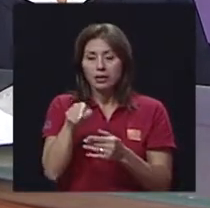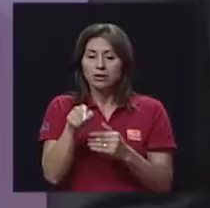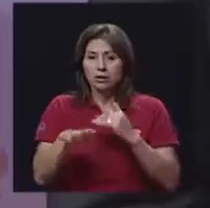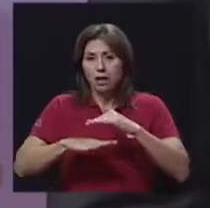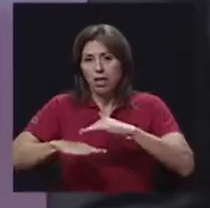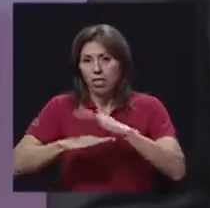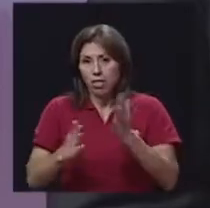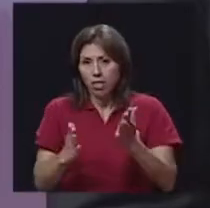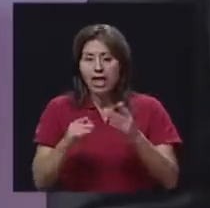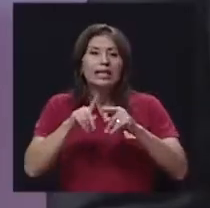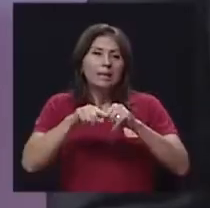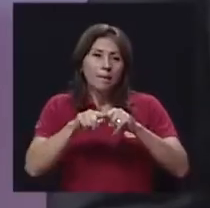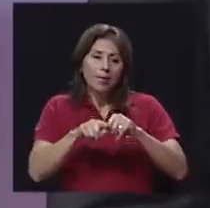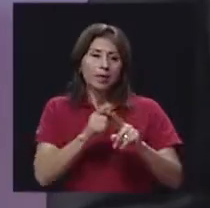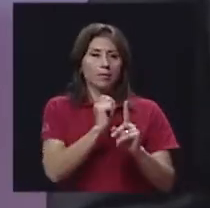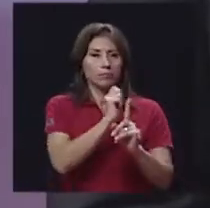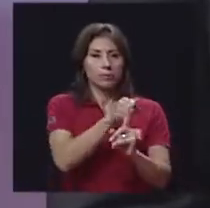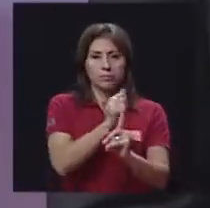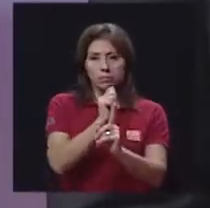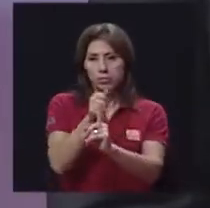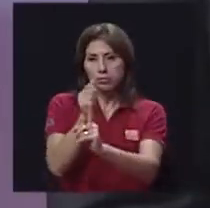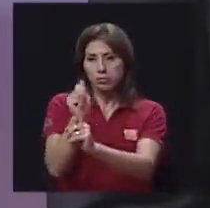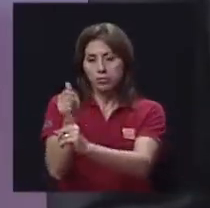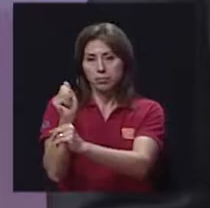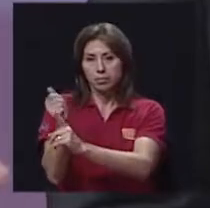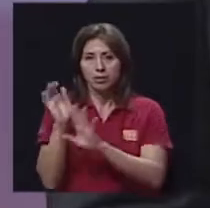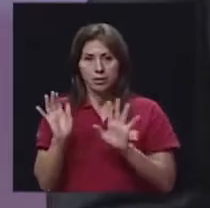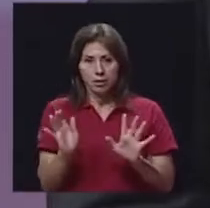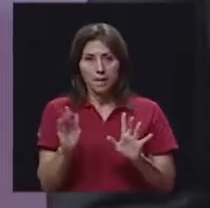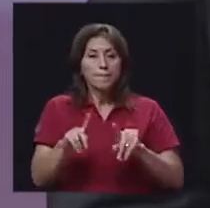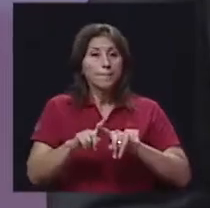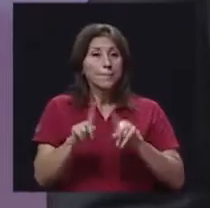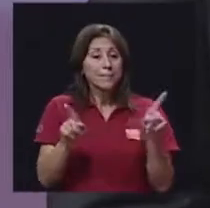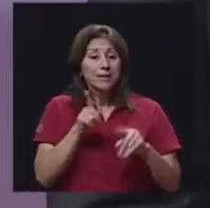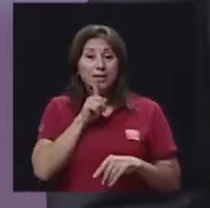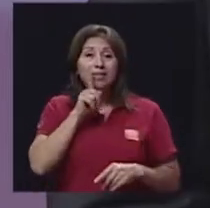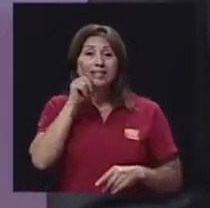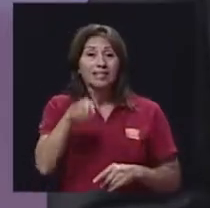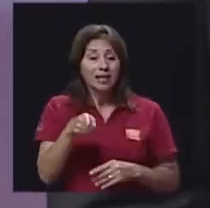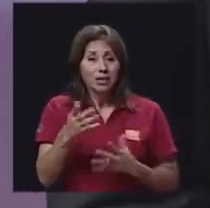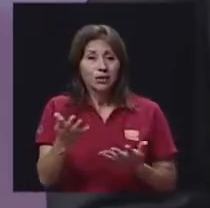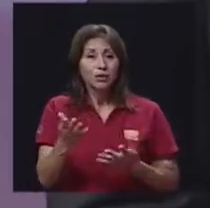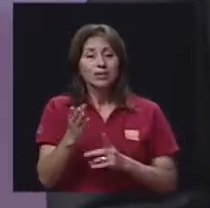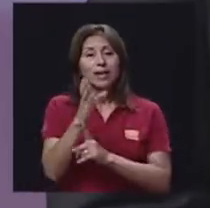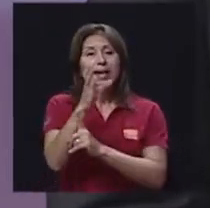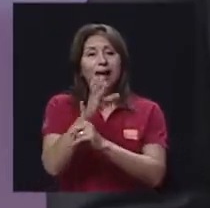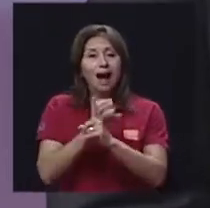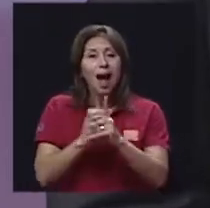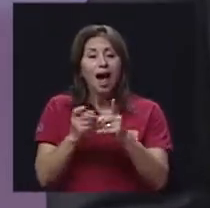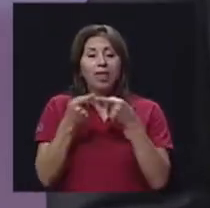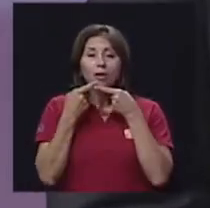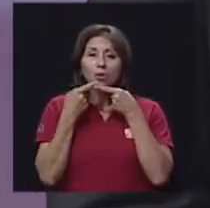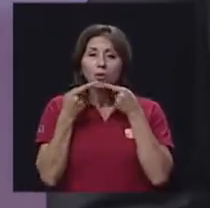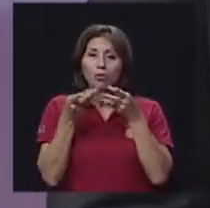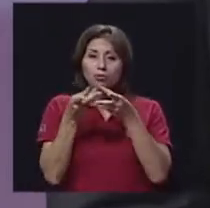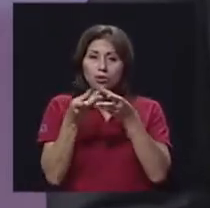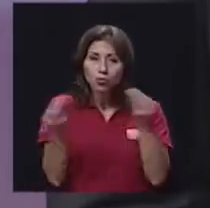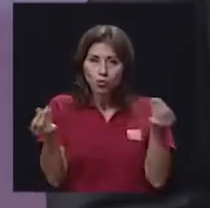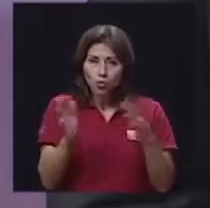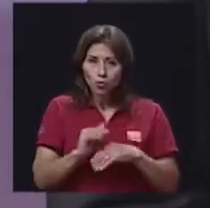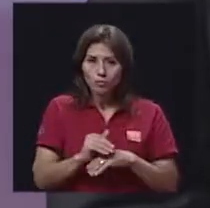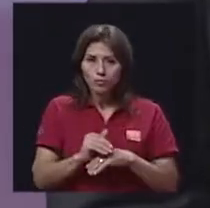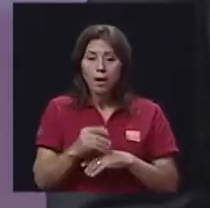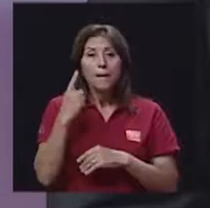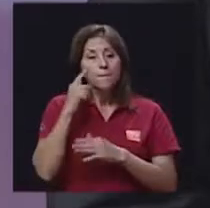va a depender de cada caso concreto. Pero lo cierto es que cada resolución que impone tanto la